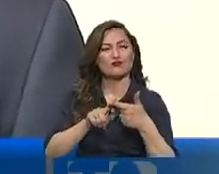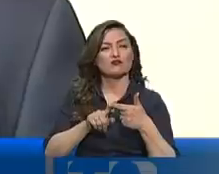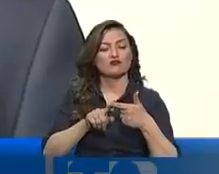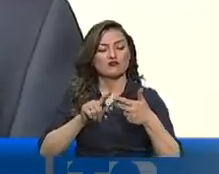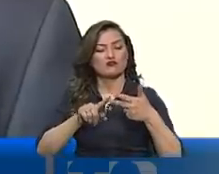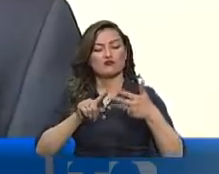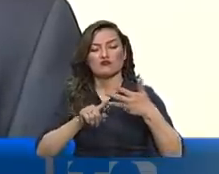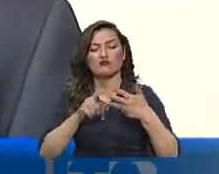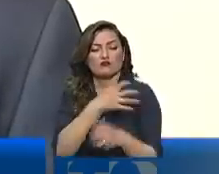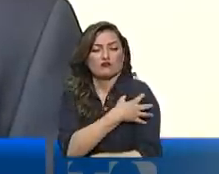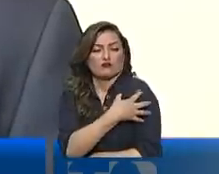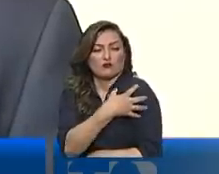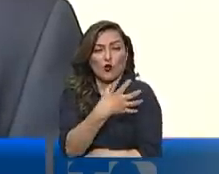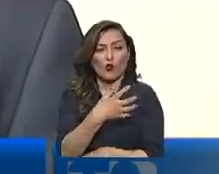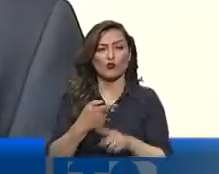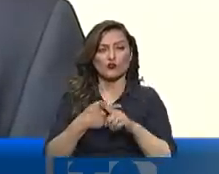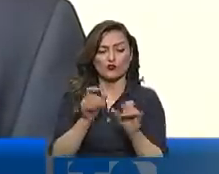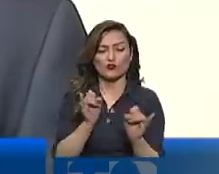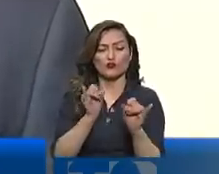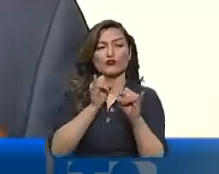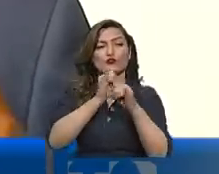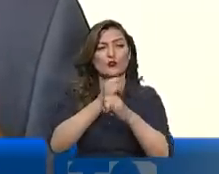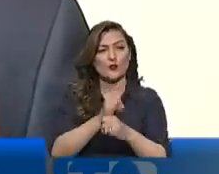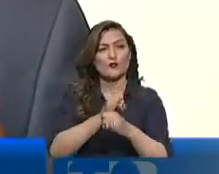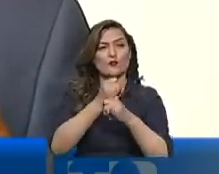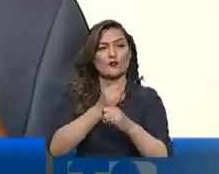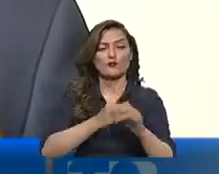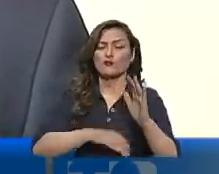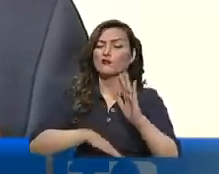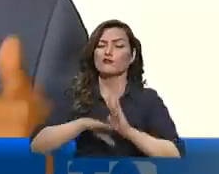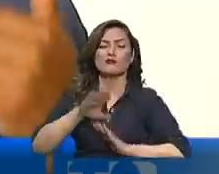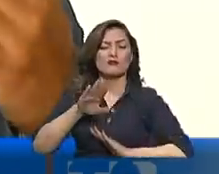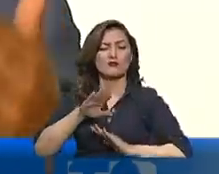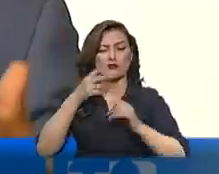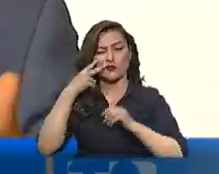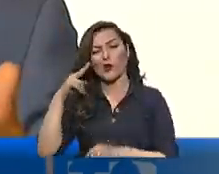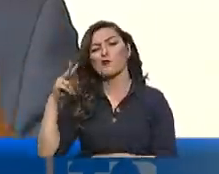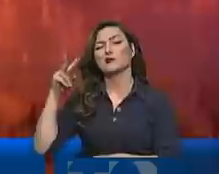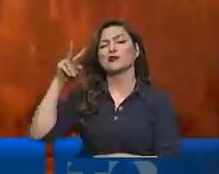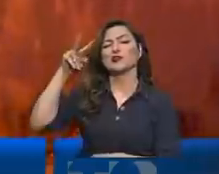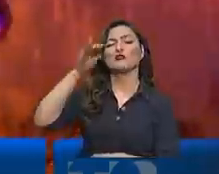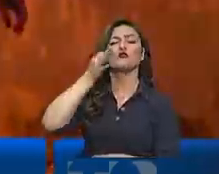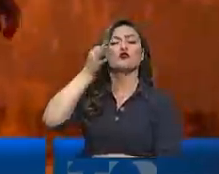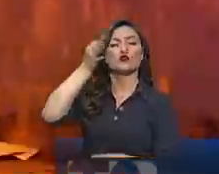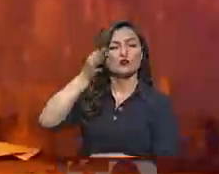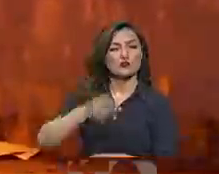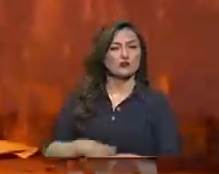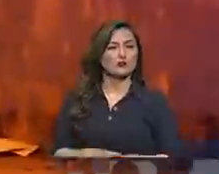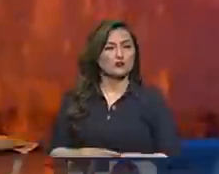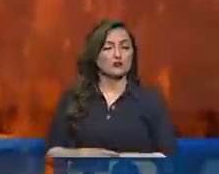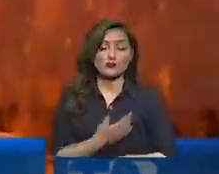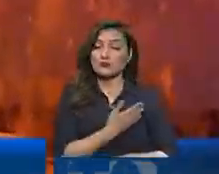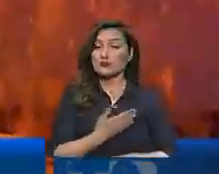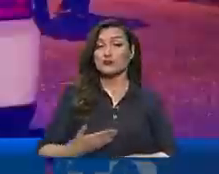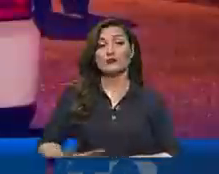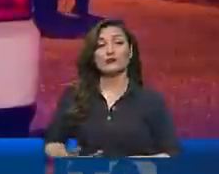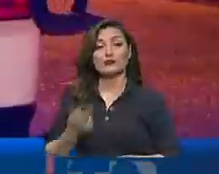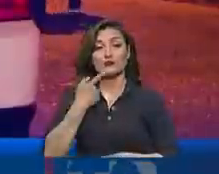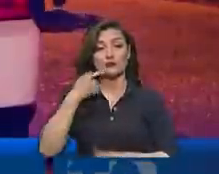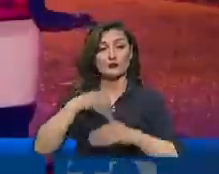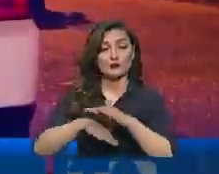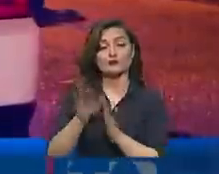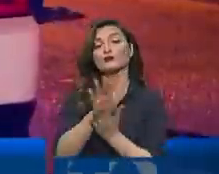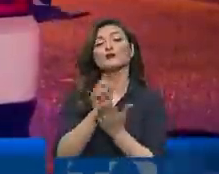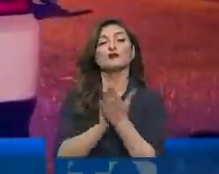presupuestos, fortalecimiento de varias instituciones y más que todo una visión de largo plazo. El Ejecutivo además anunció que va a enviar